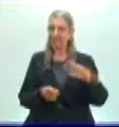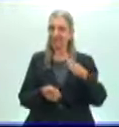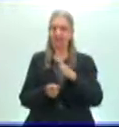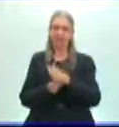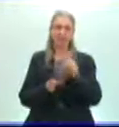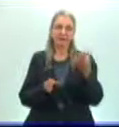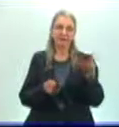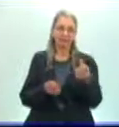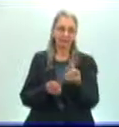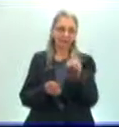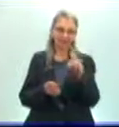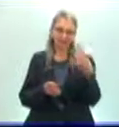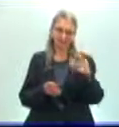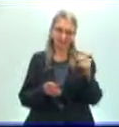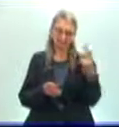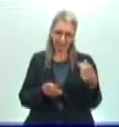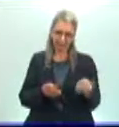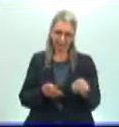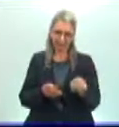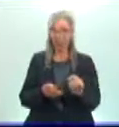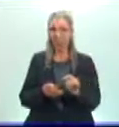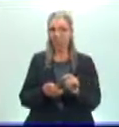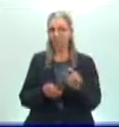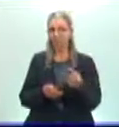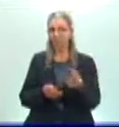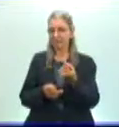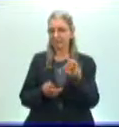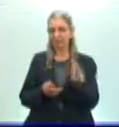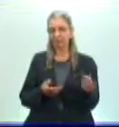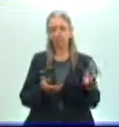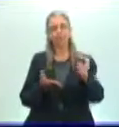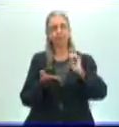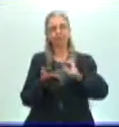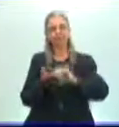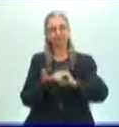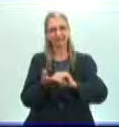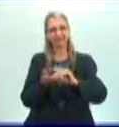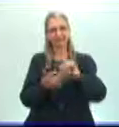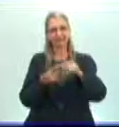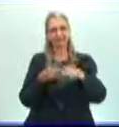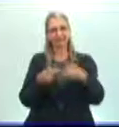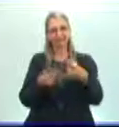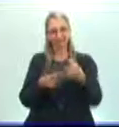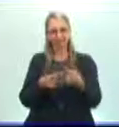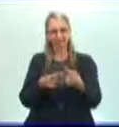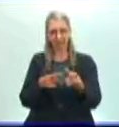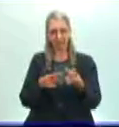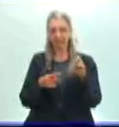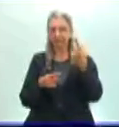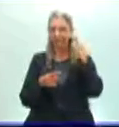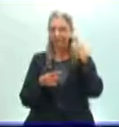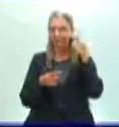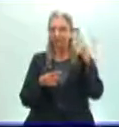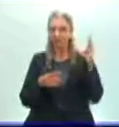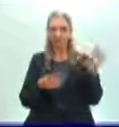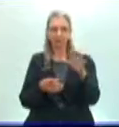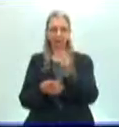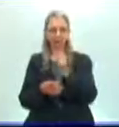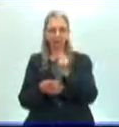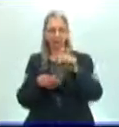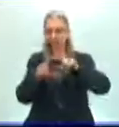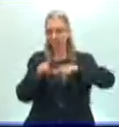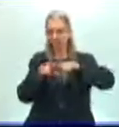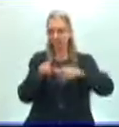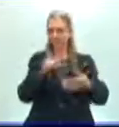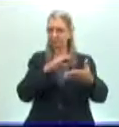un ejercicio. Vamos a estar colocando un ejercicio y en este caso vamos a recordar todos estos contenidos que hemos